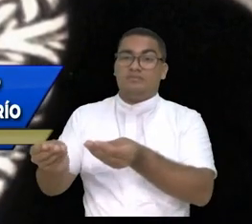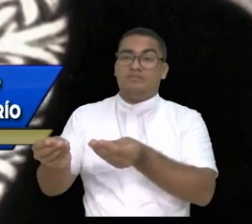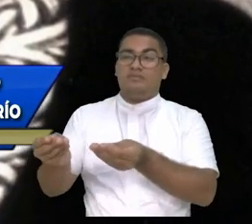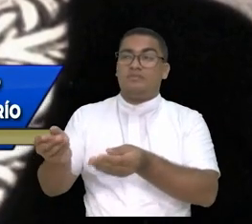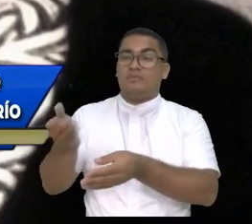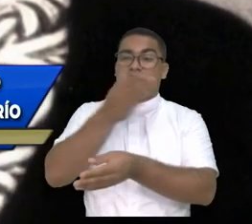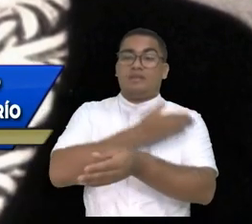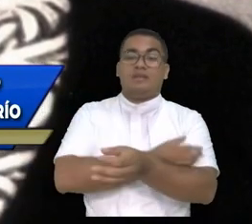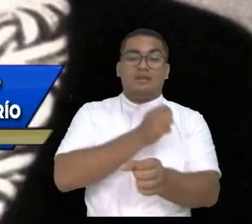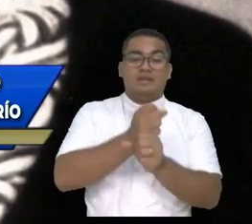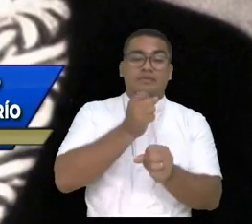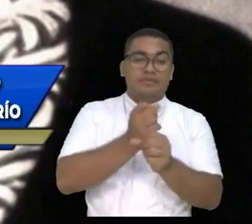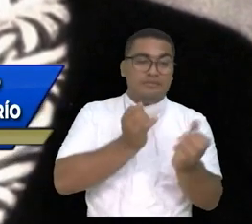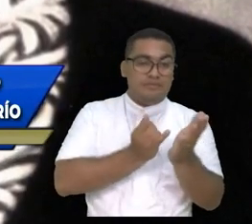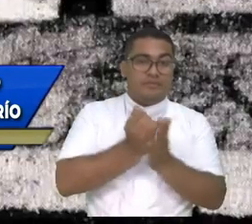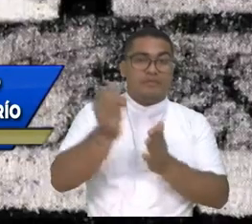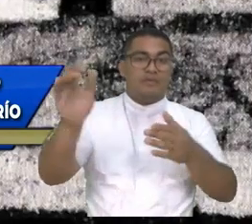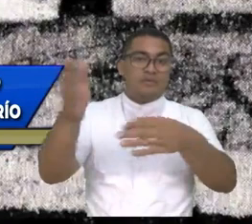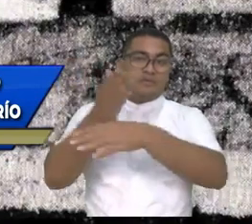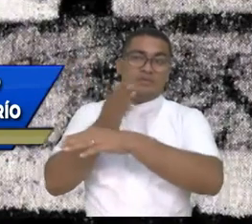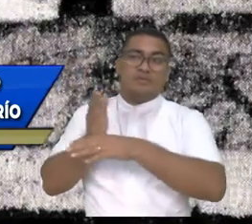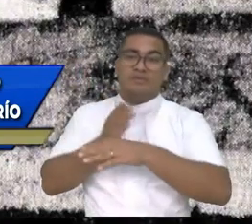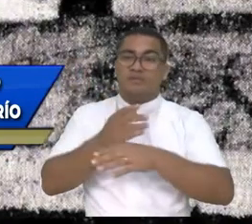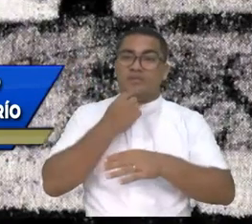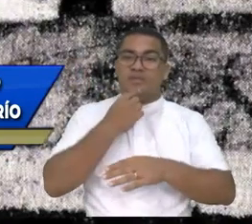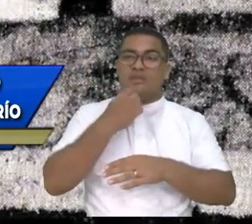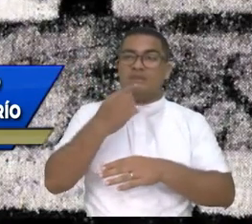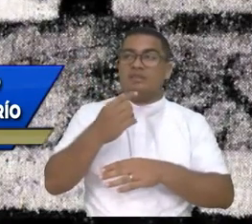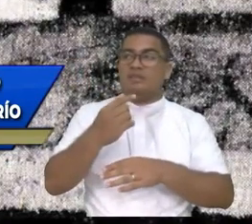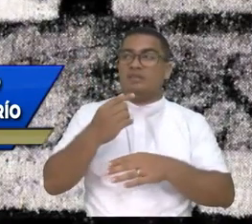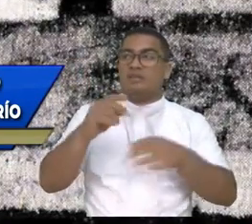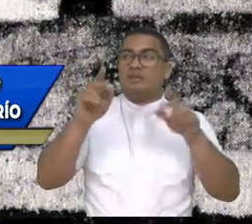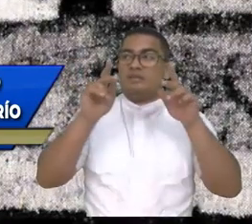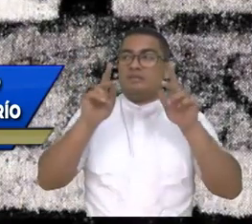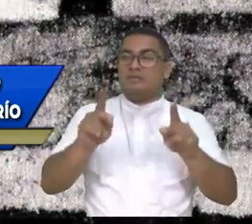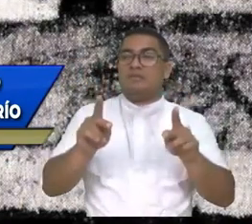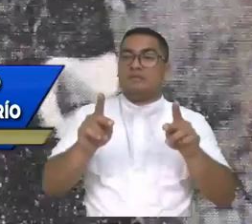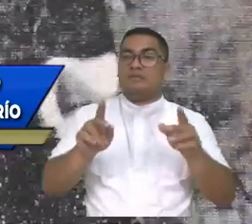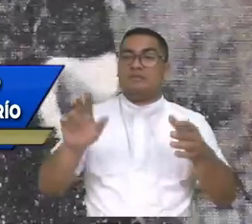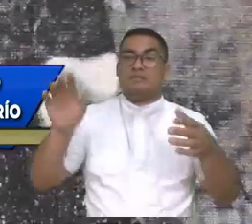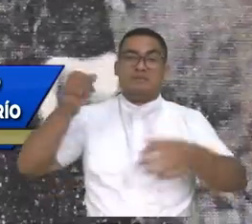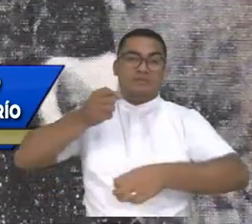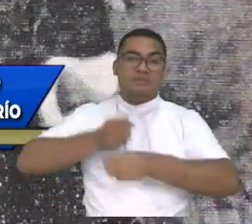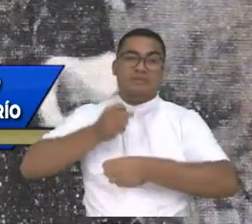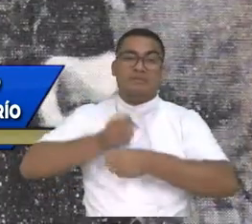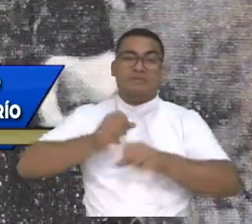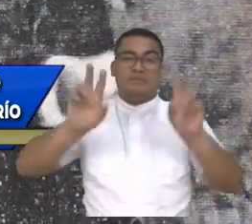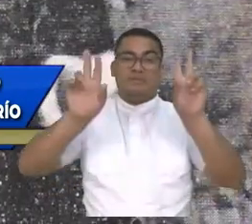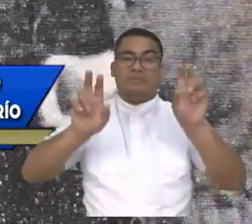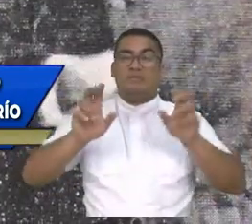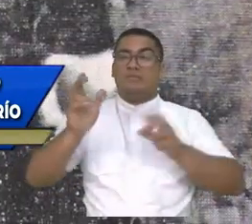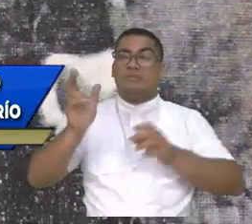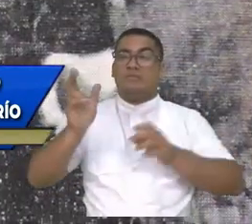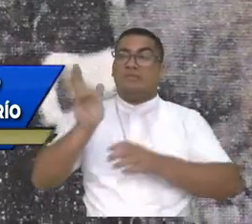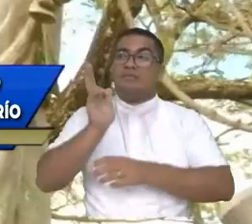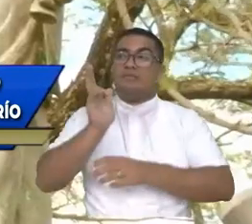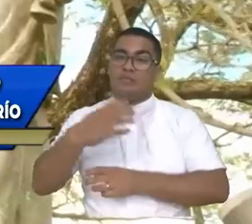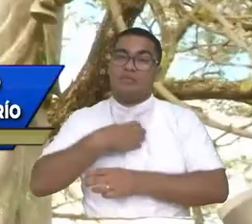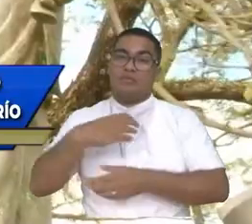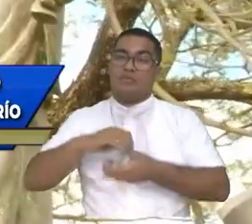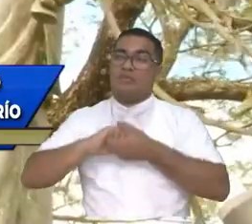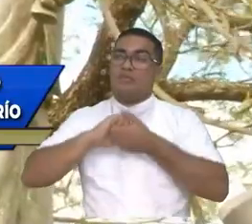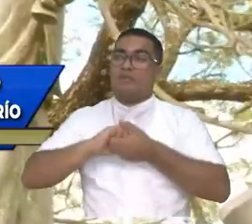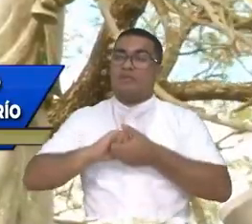elaborados, investigados de diferentes autores sobre Rubén Darío, una compañera nuestra